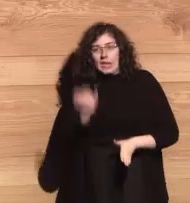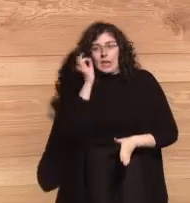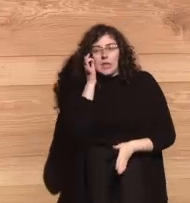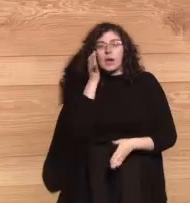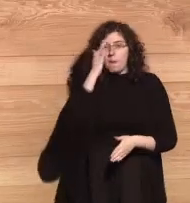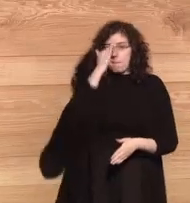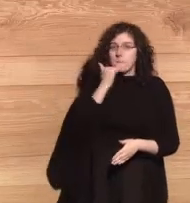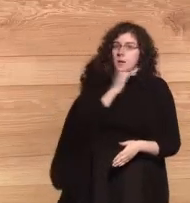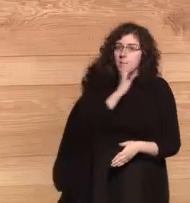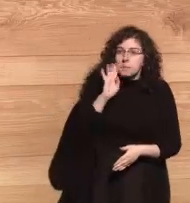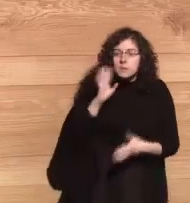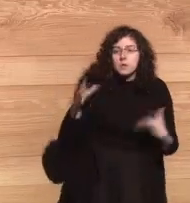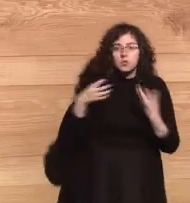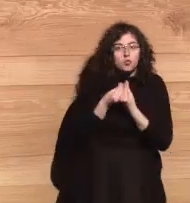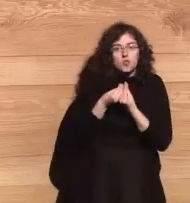papás.